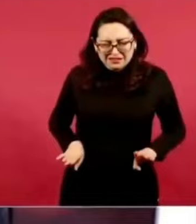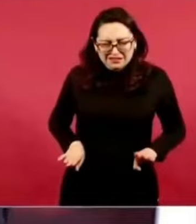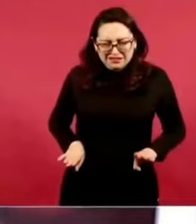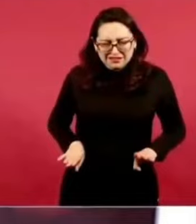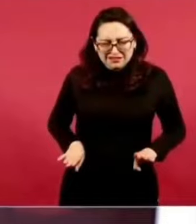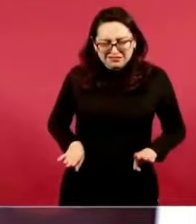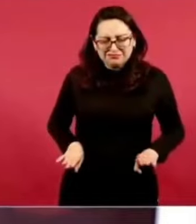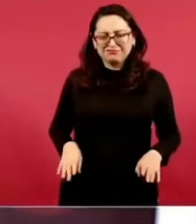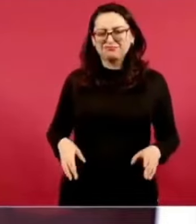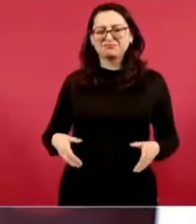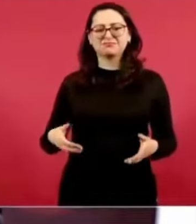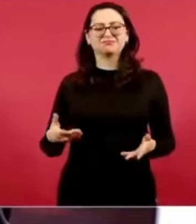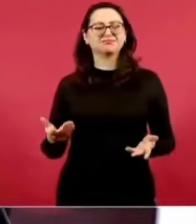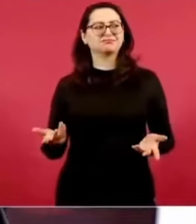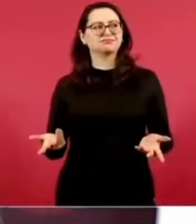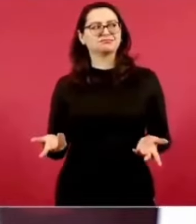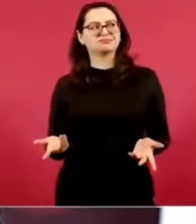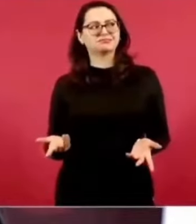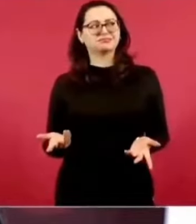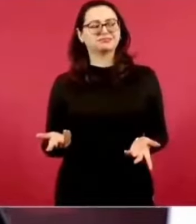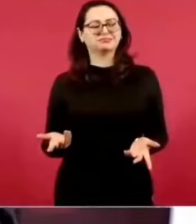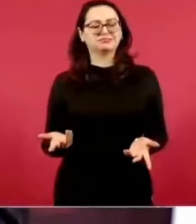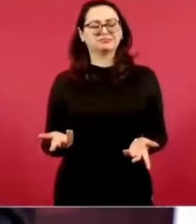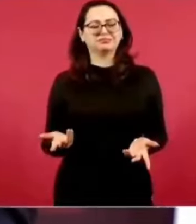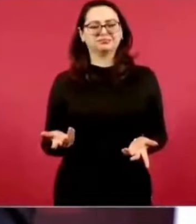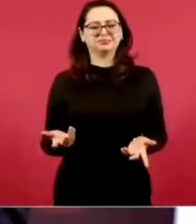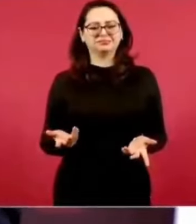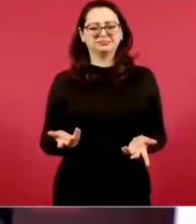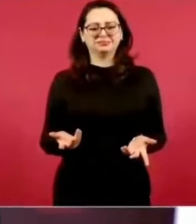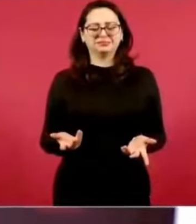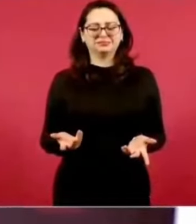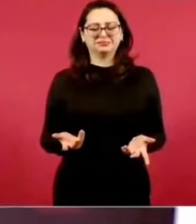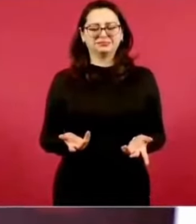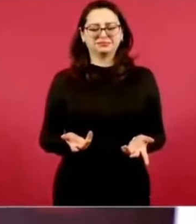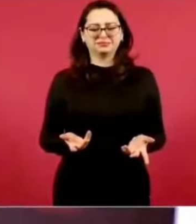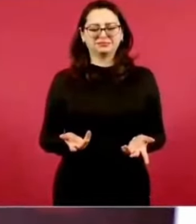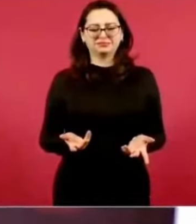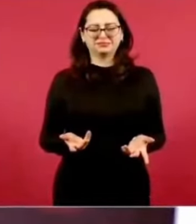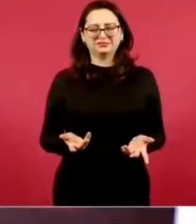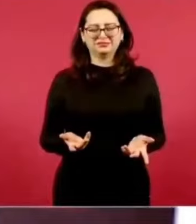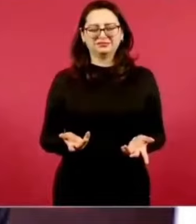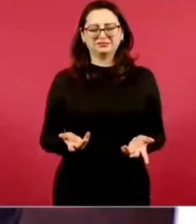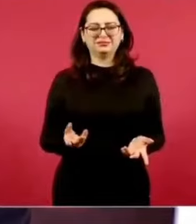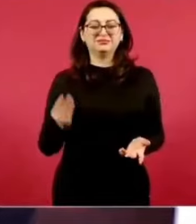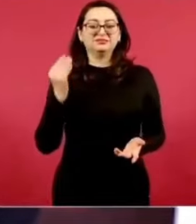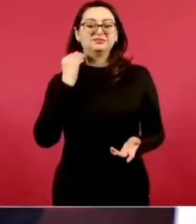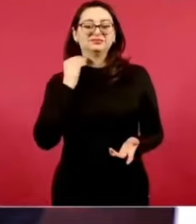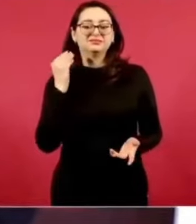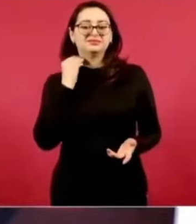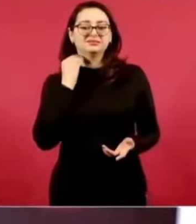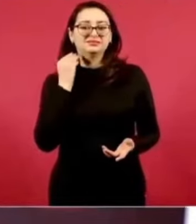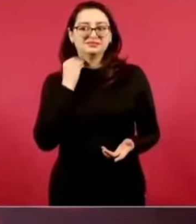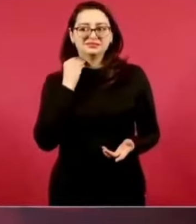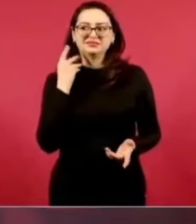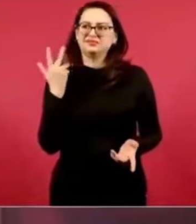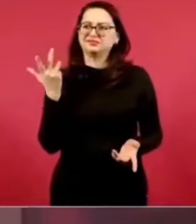como si se tratara de cualquier abogado, con todo respeto,